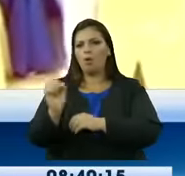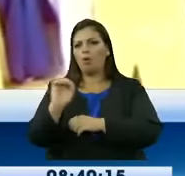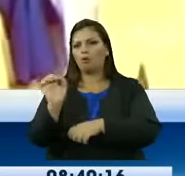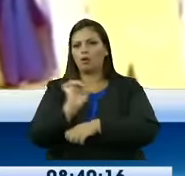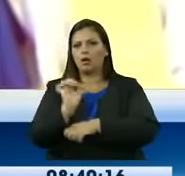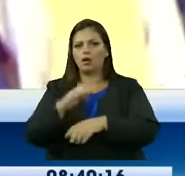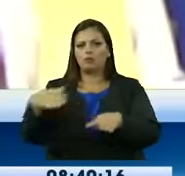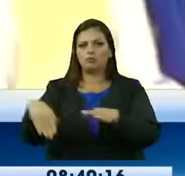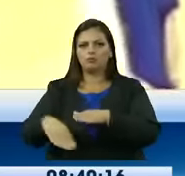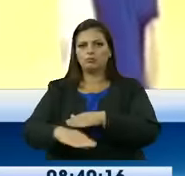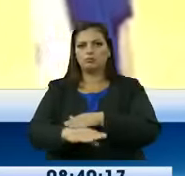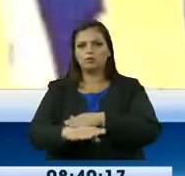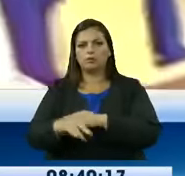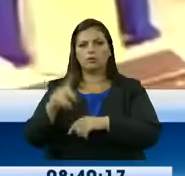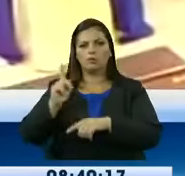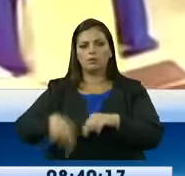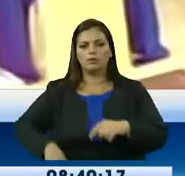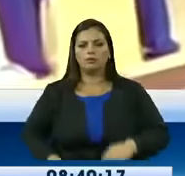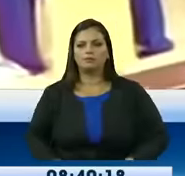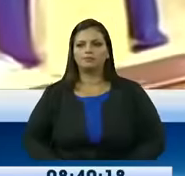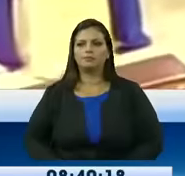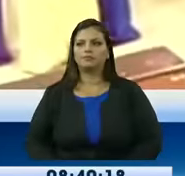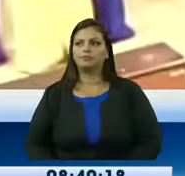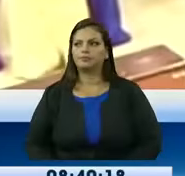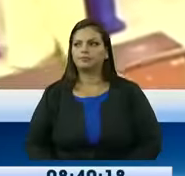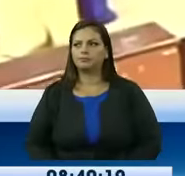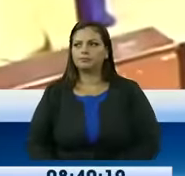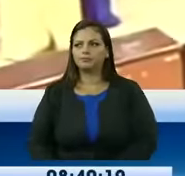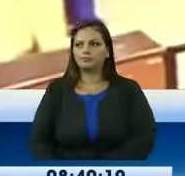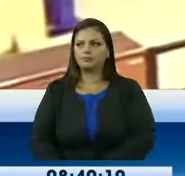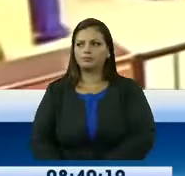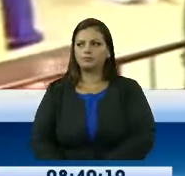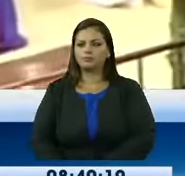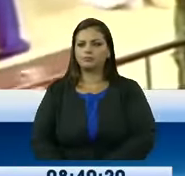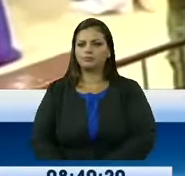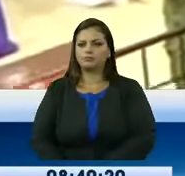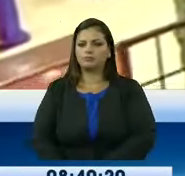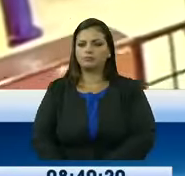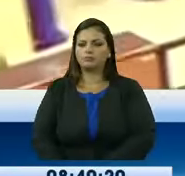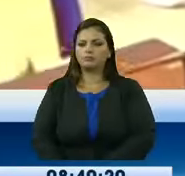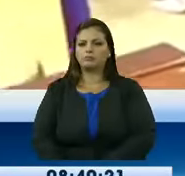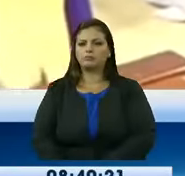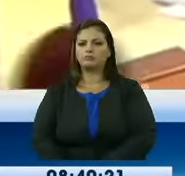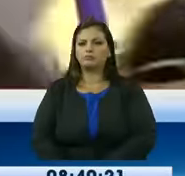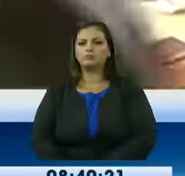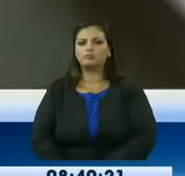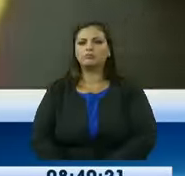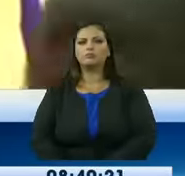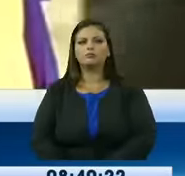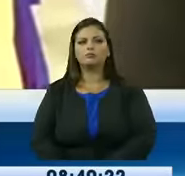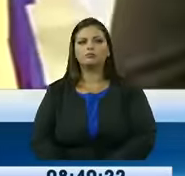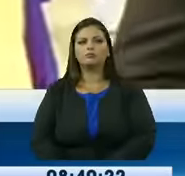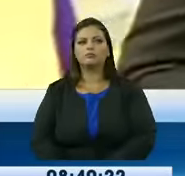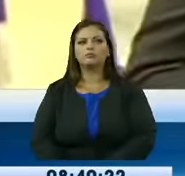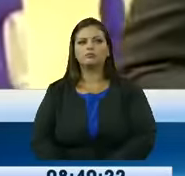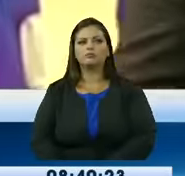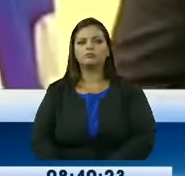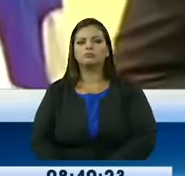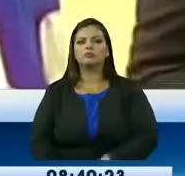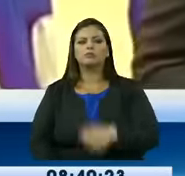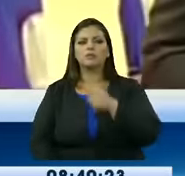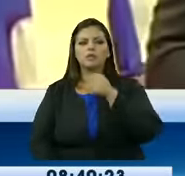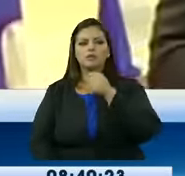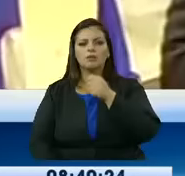calmar un poco a los simpatizantes, ¿no? En todo caso, bueno, en todo caso, nosotros nos vamos a mantener aquí. En